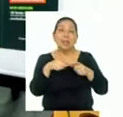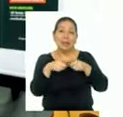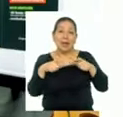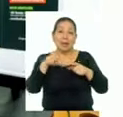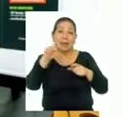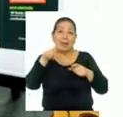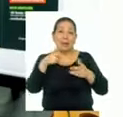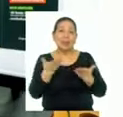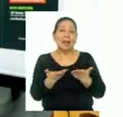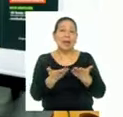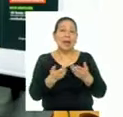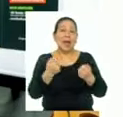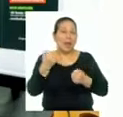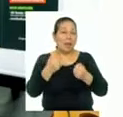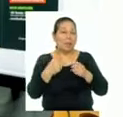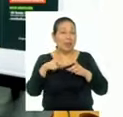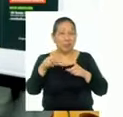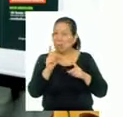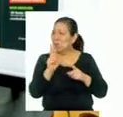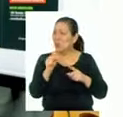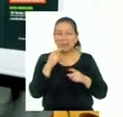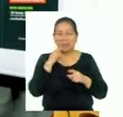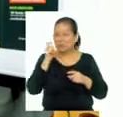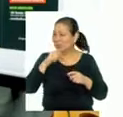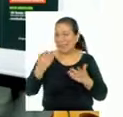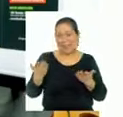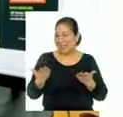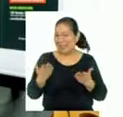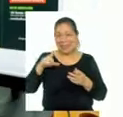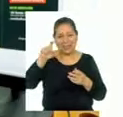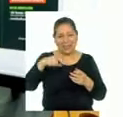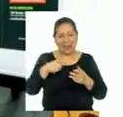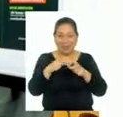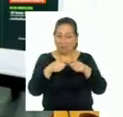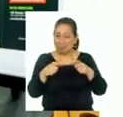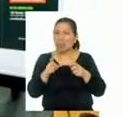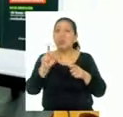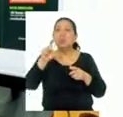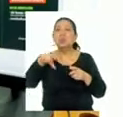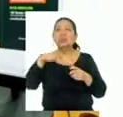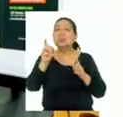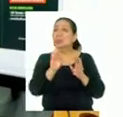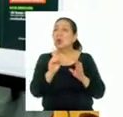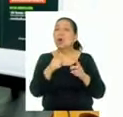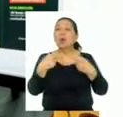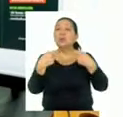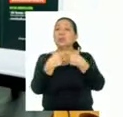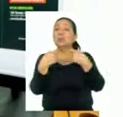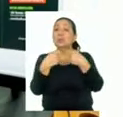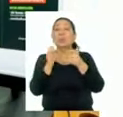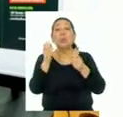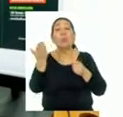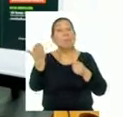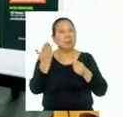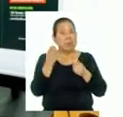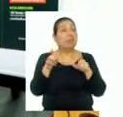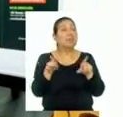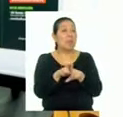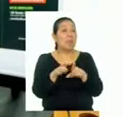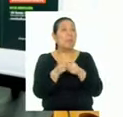de identificación vehicular electrónica. Ya no necesitamos tener la tarjeta en física, sino la tarjeta en electrónica, y así lo piden